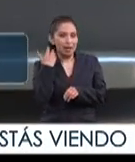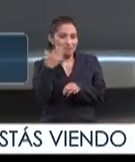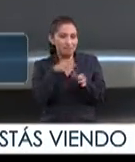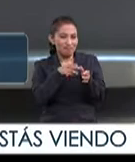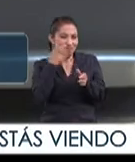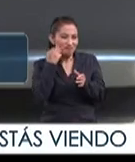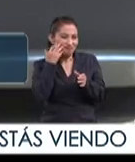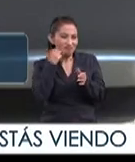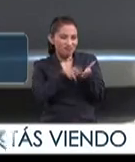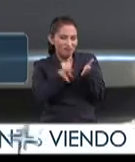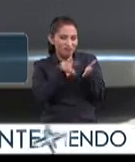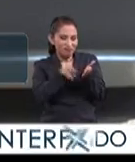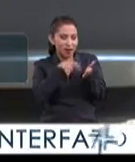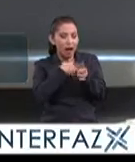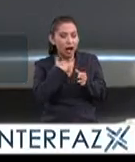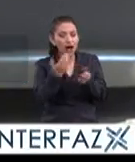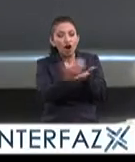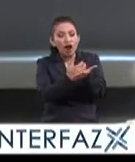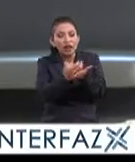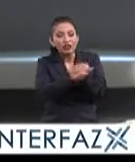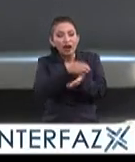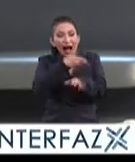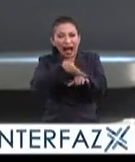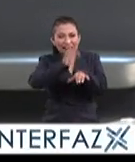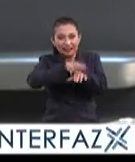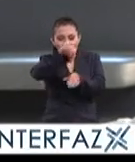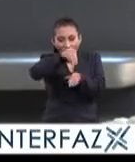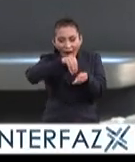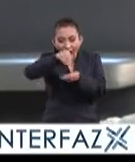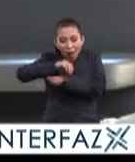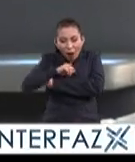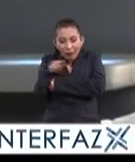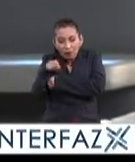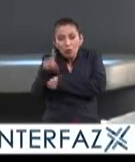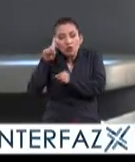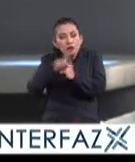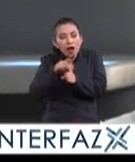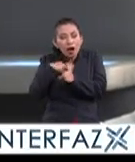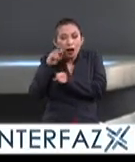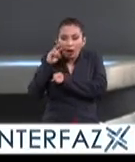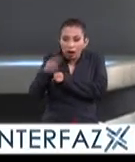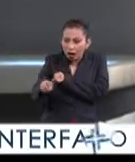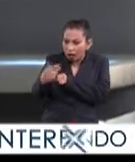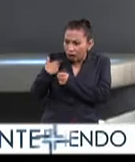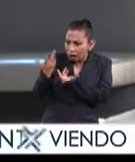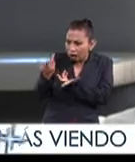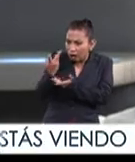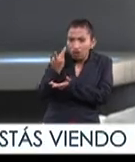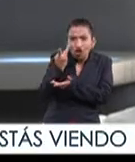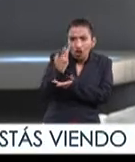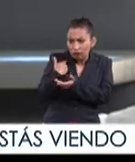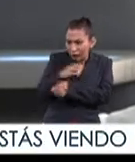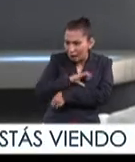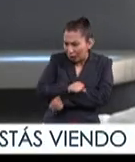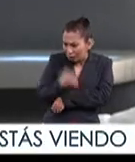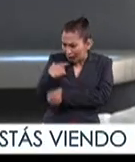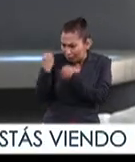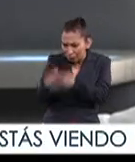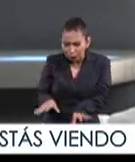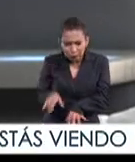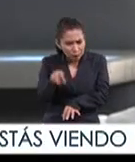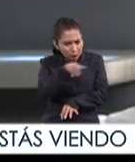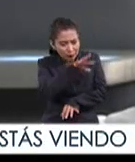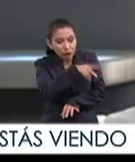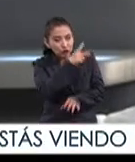pantera colecciona calcetines y un día ya no estaba su par favorito